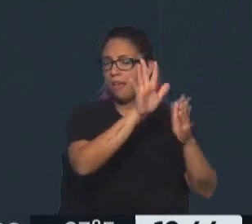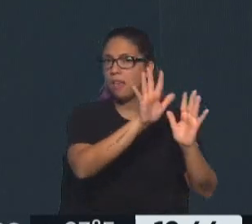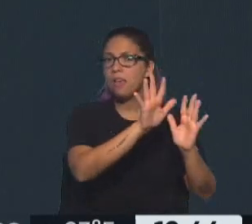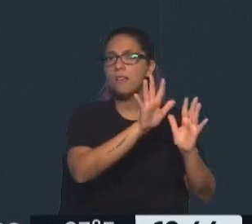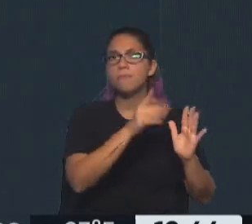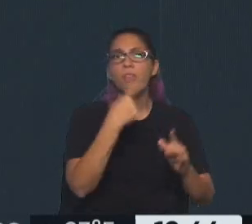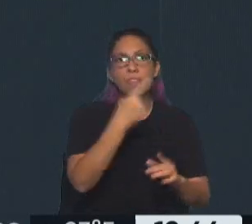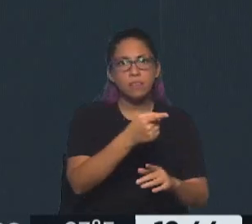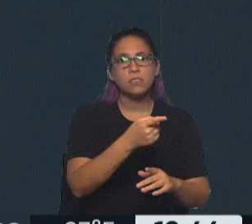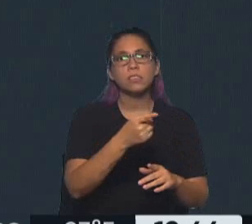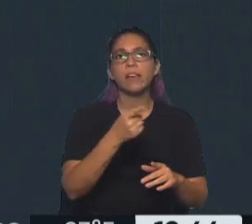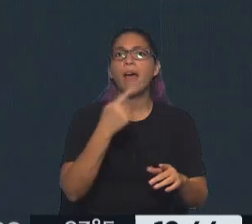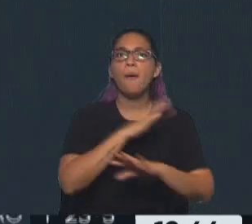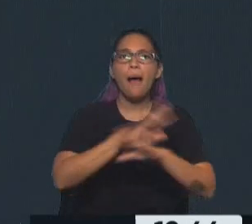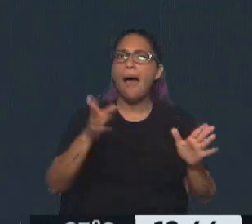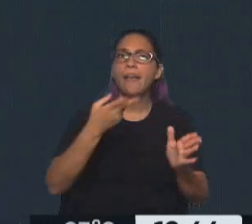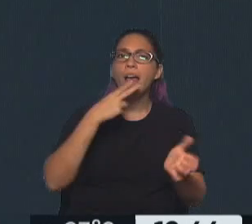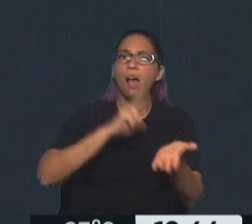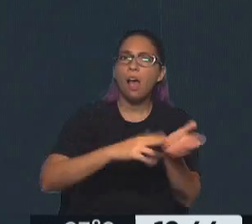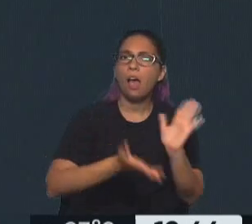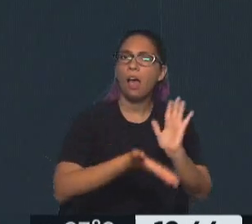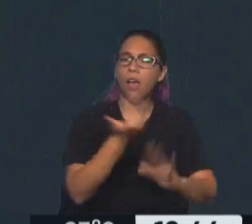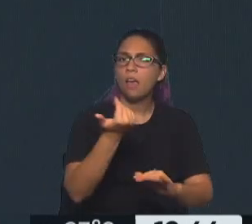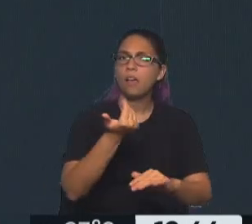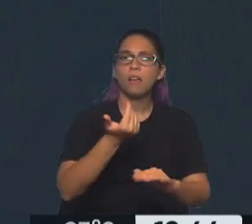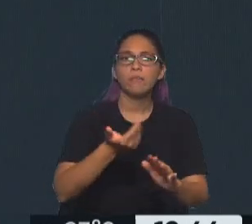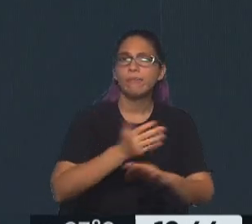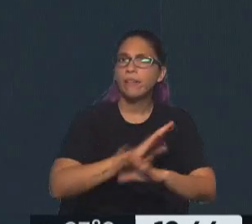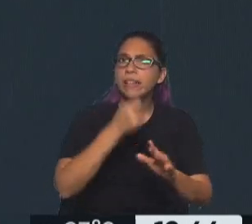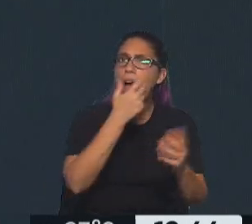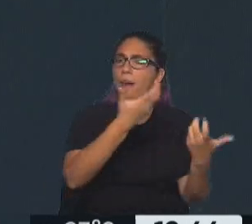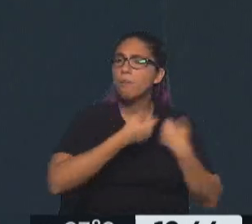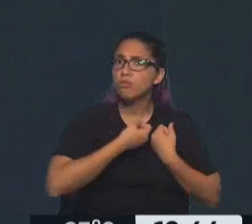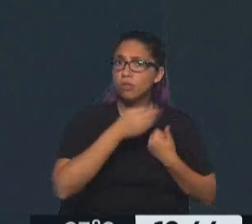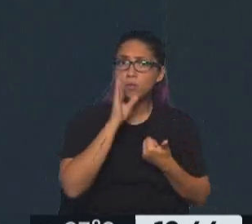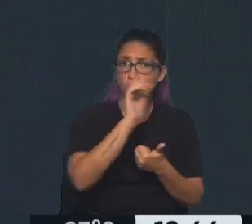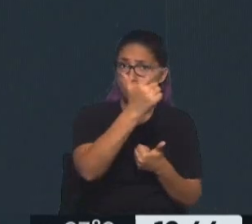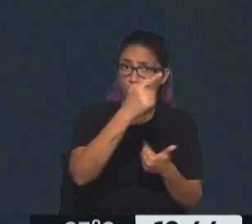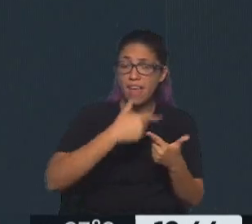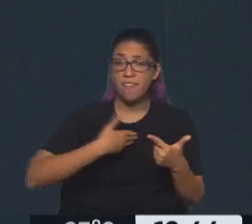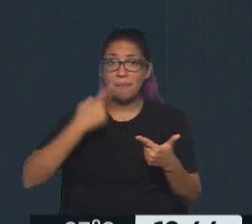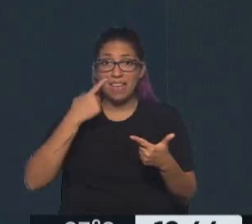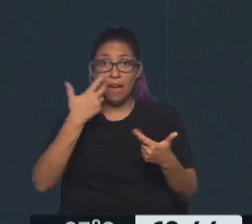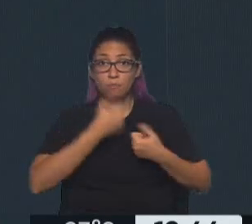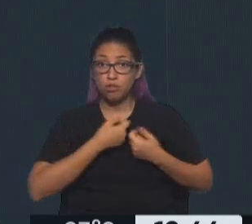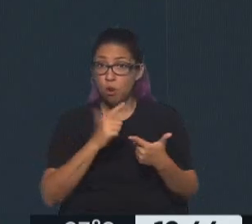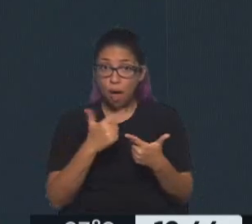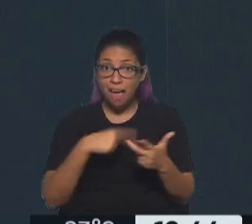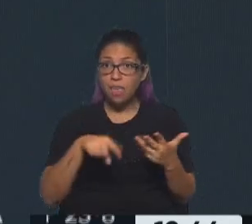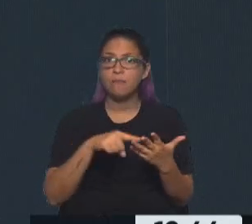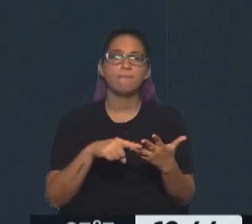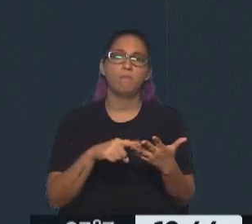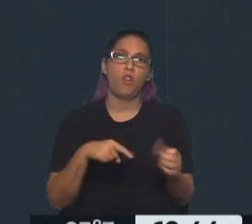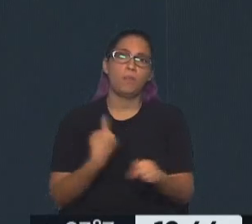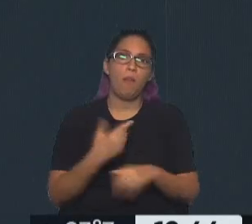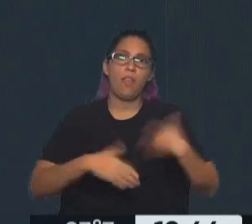el lavado, que persigue la evasión, Biden lo dice, sin el apoyo de Estados Unidos y sin el apoyo del Fondo Monetario Internacional, esto no sería